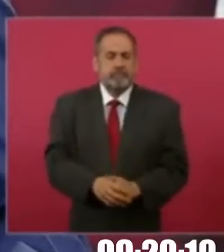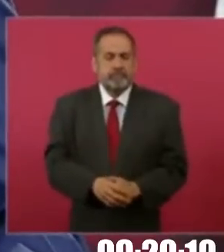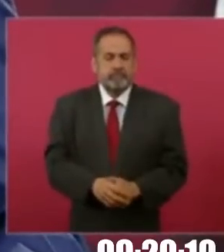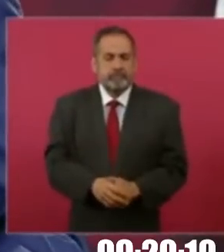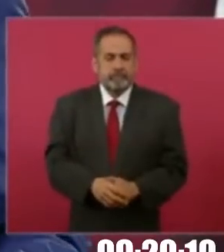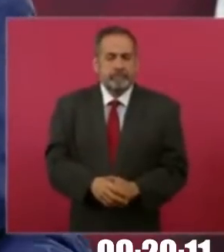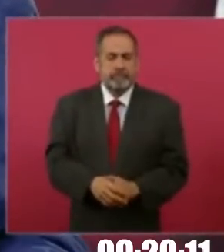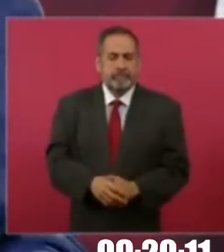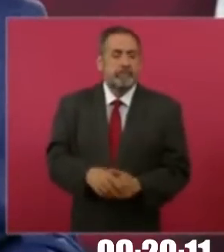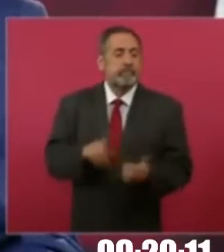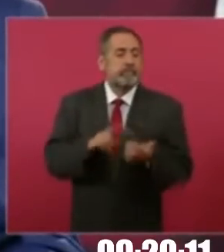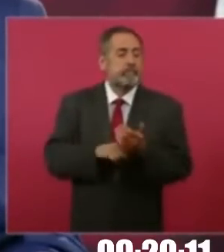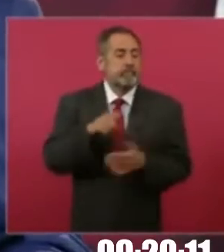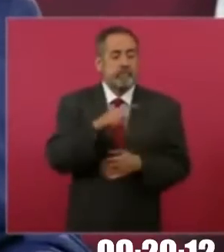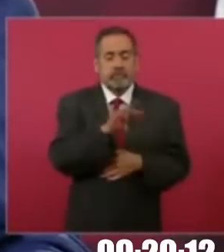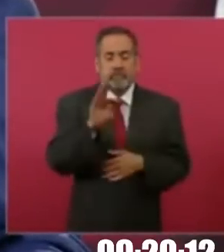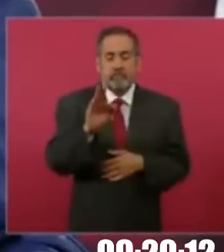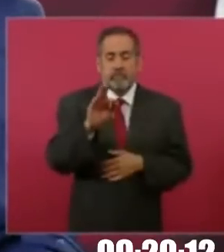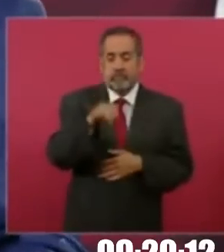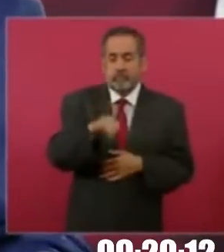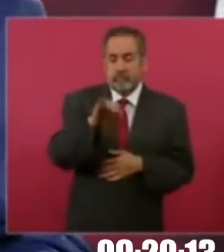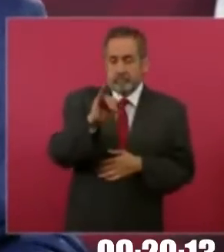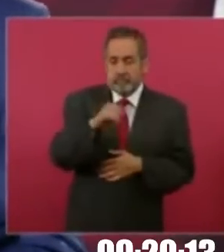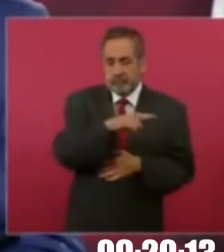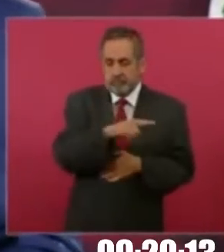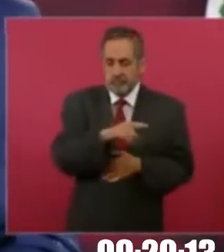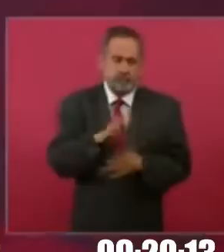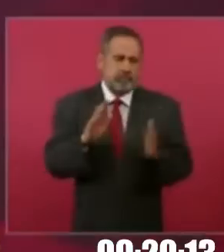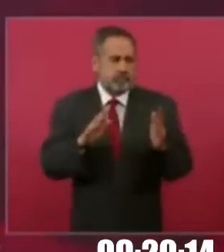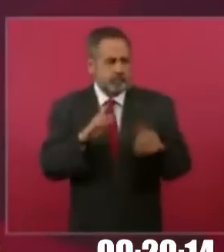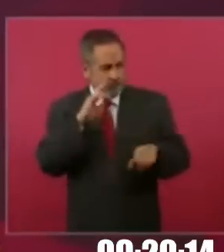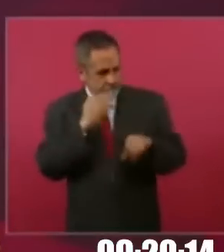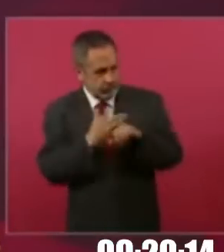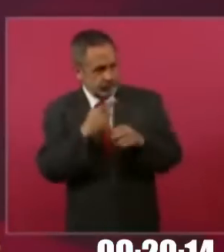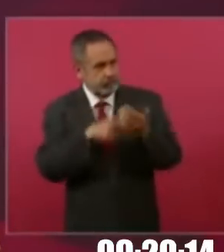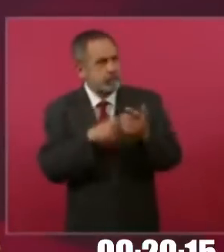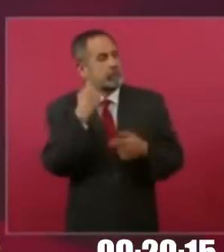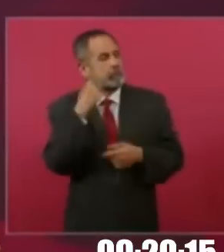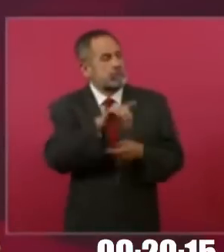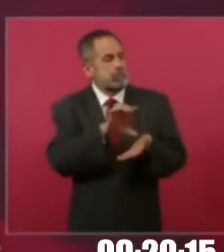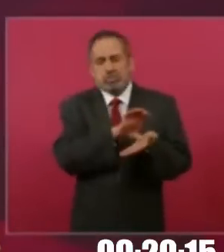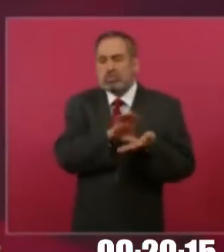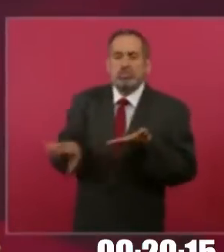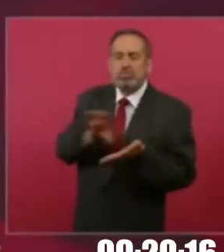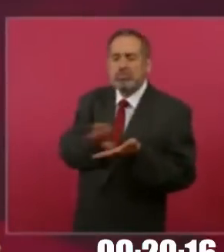y que el fondo monetario internacional asuma su responsabilidad